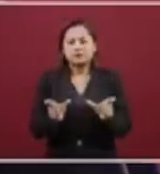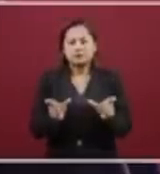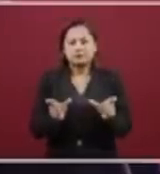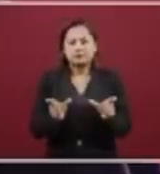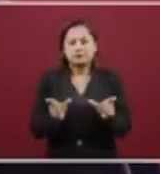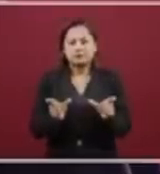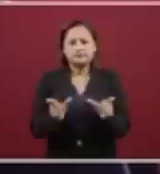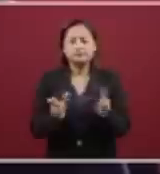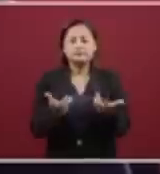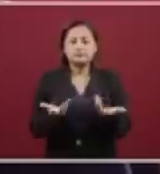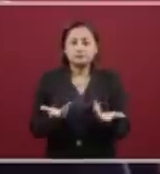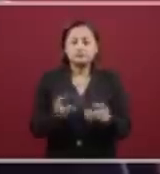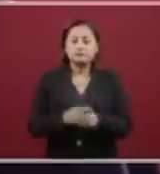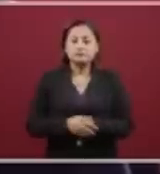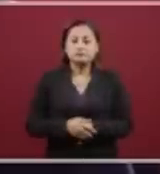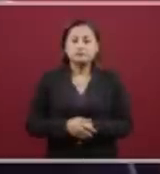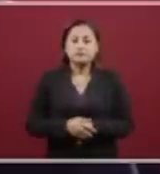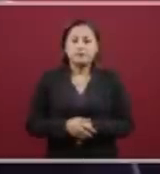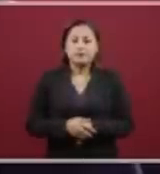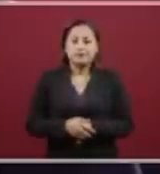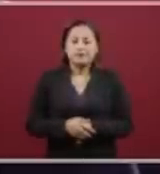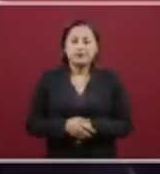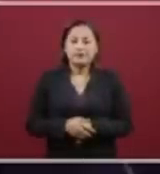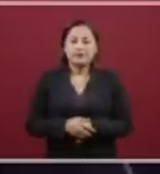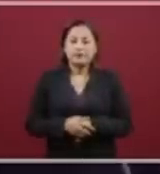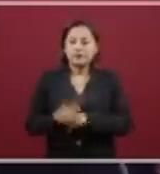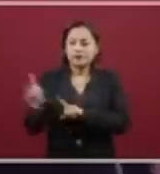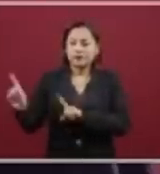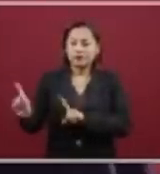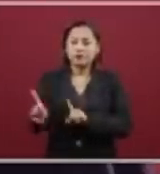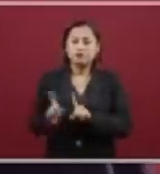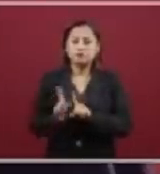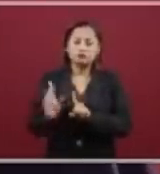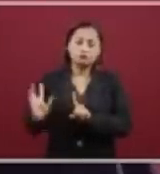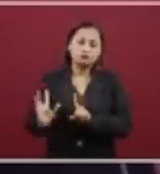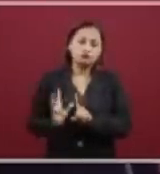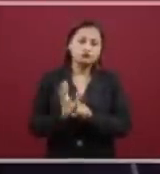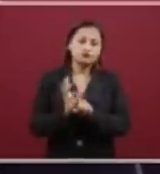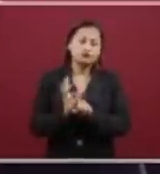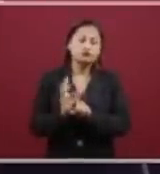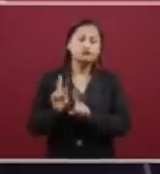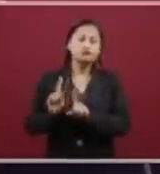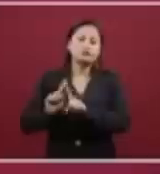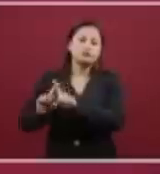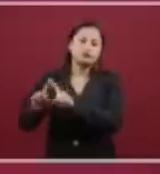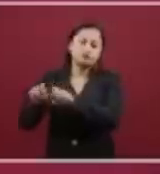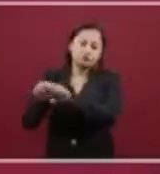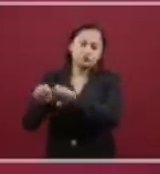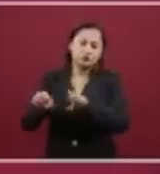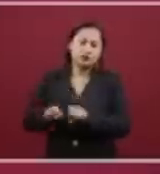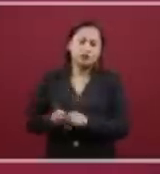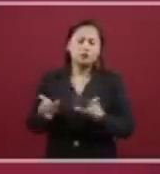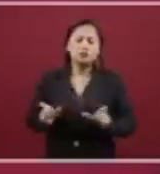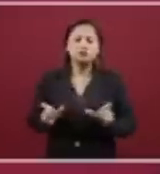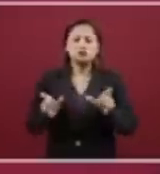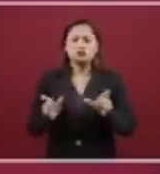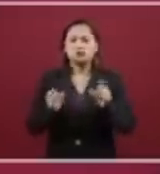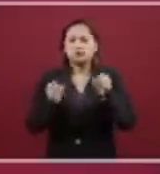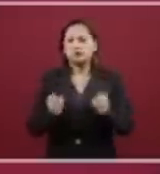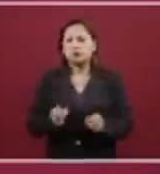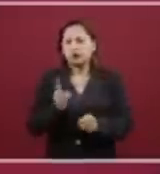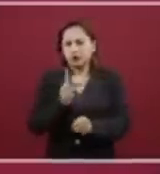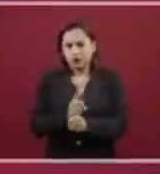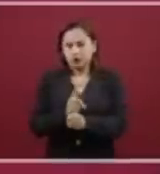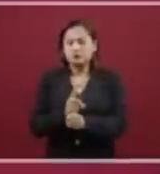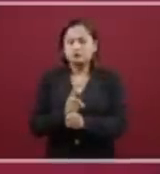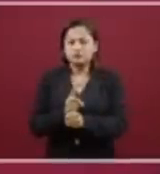me va a acompañar el gabinete de seguridad y se va a presentar